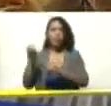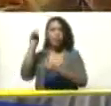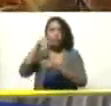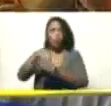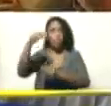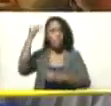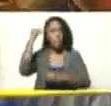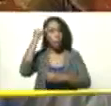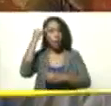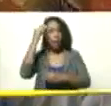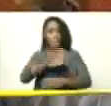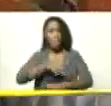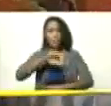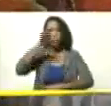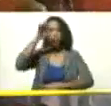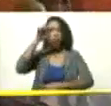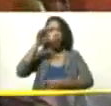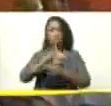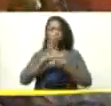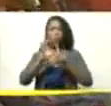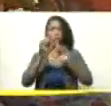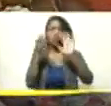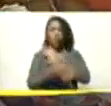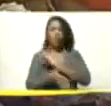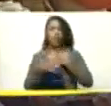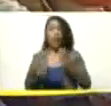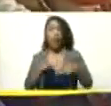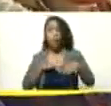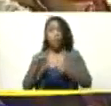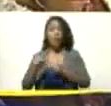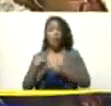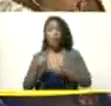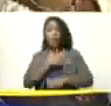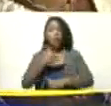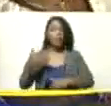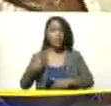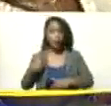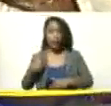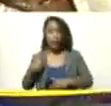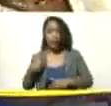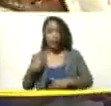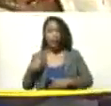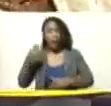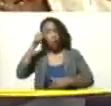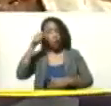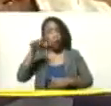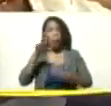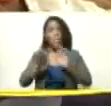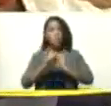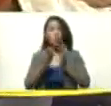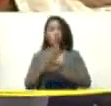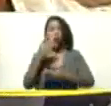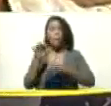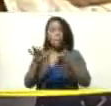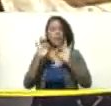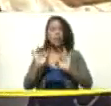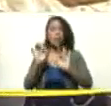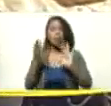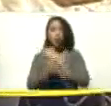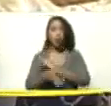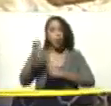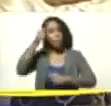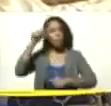mental, espiritual, cultural, que el imperio quiere sobre los pueblos del mundo, en especial sobre el pueblo de